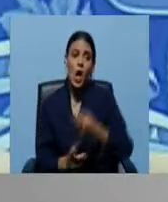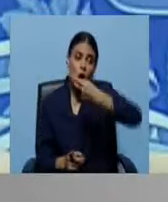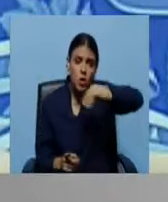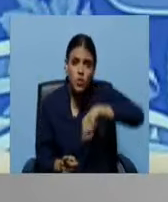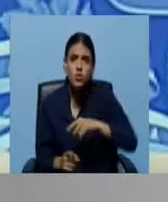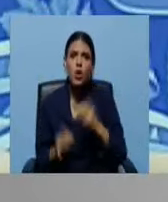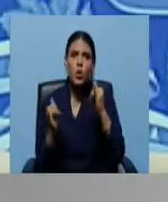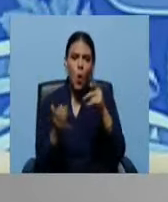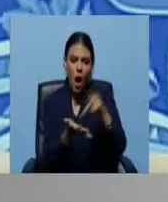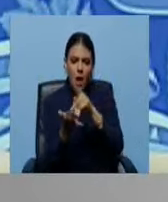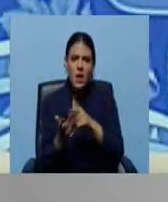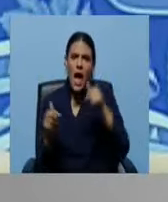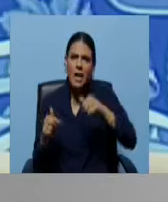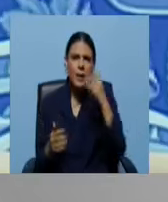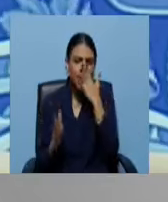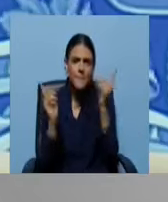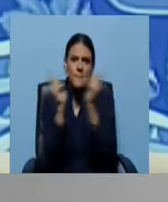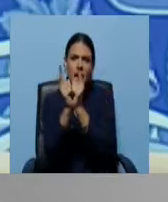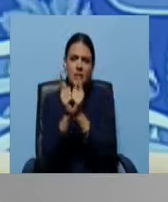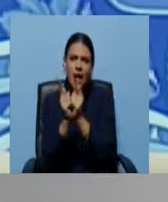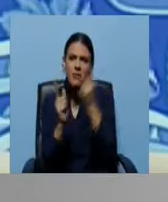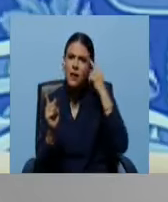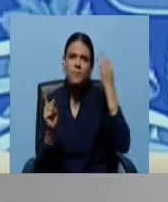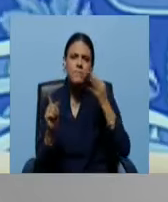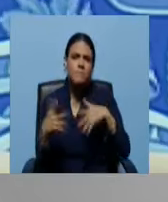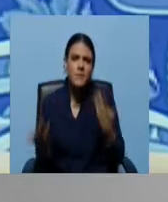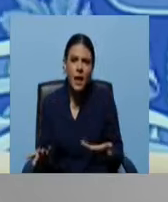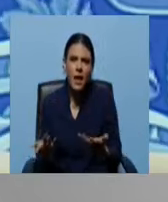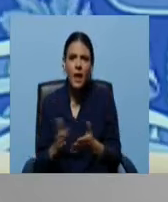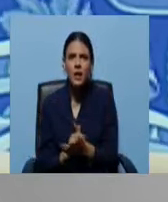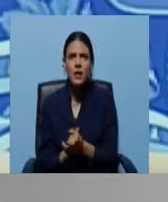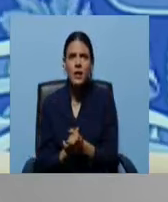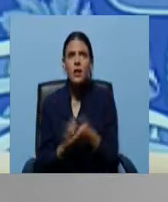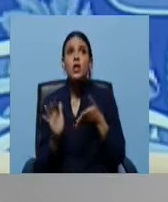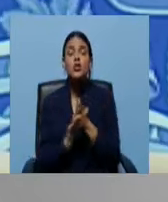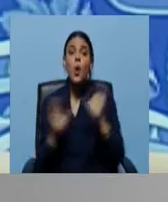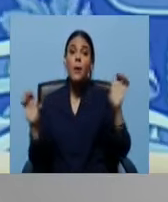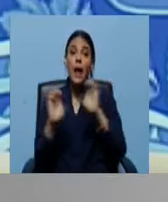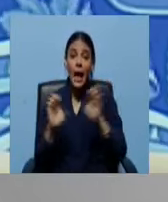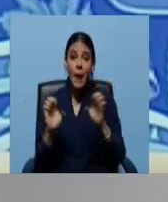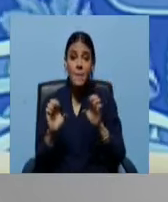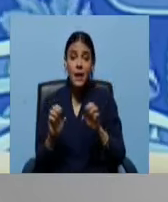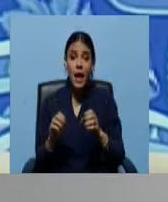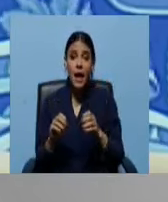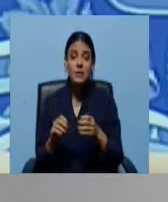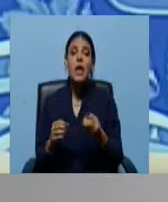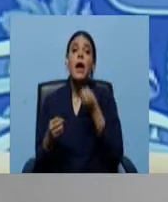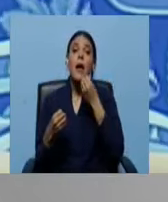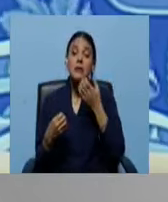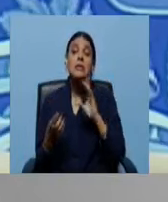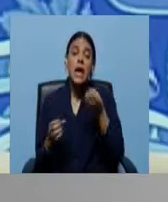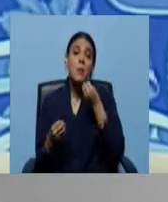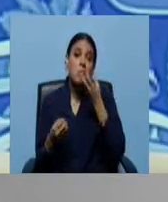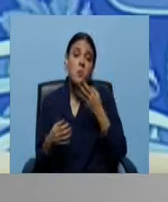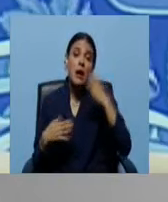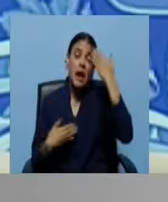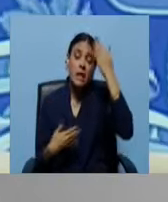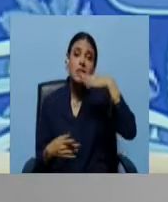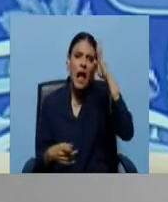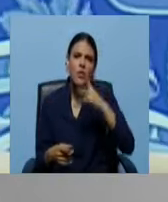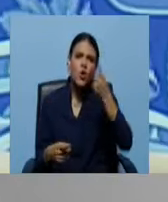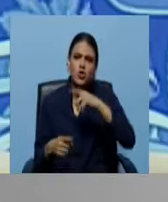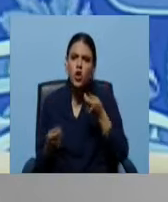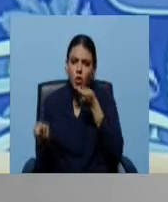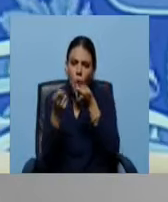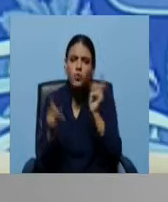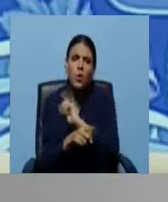nosotros estamos en presencia de la emergencia, afortunadamente rápidamente yugulada,